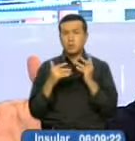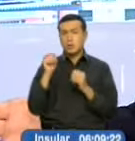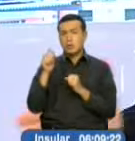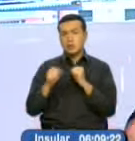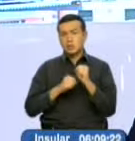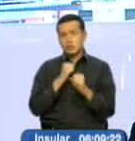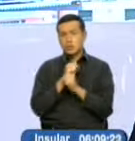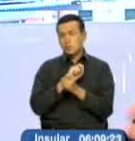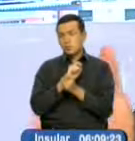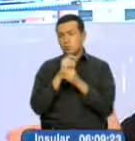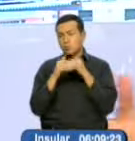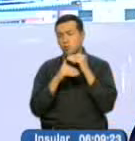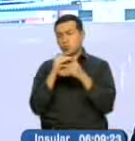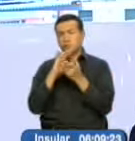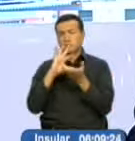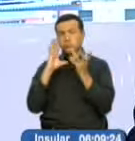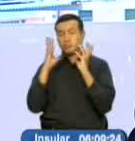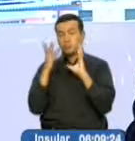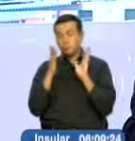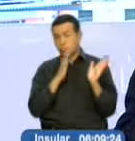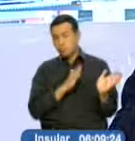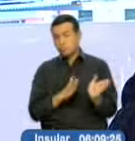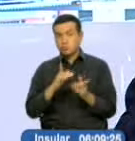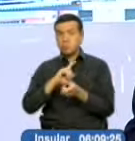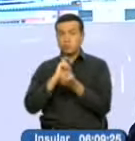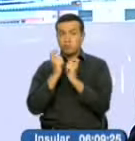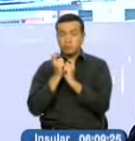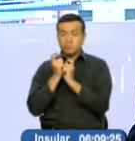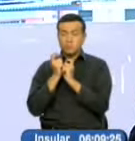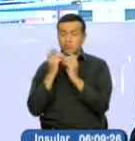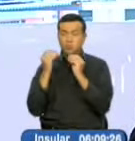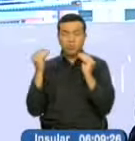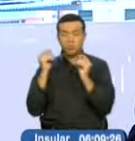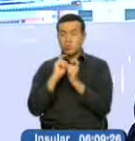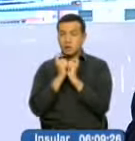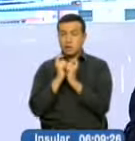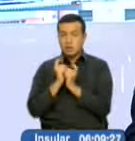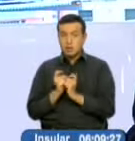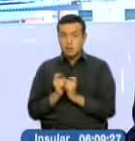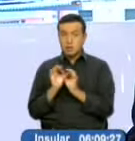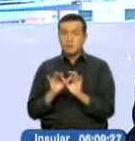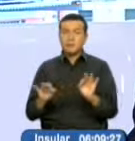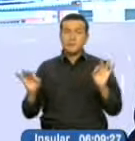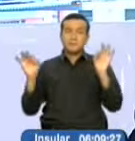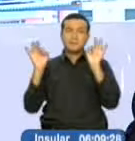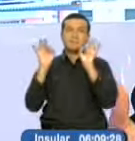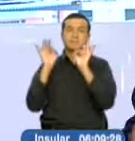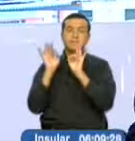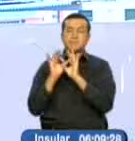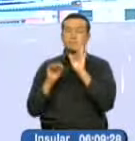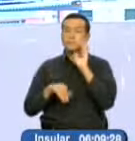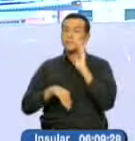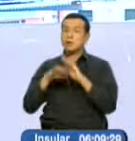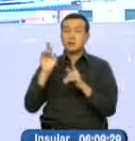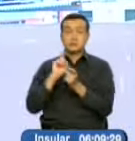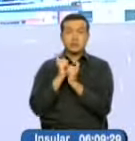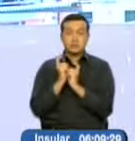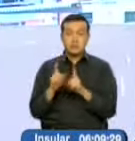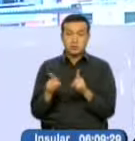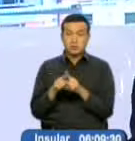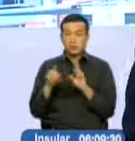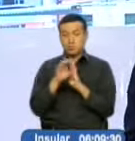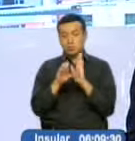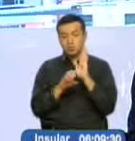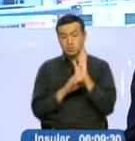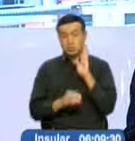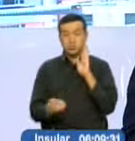de un proceso de revolución, un proceso de transformaciones profundas, que ha sido necesario hacer muchos cambios de la misma Constitución.